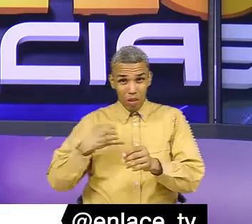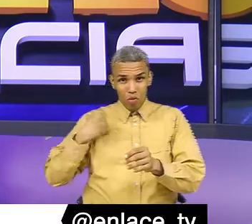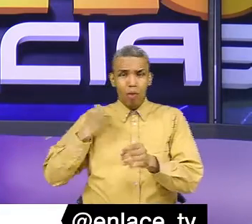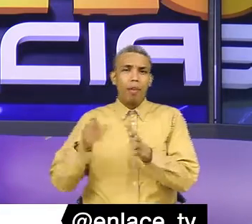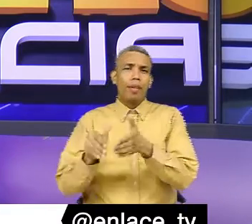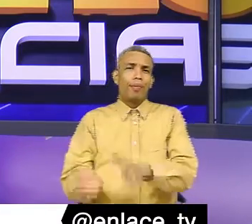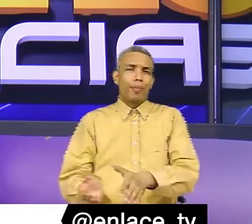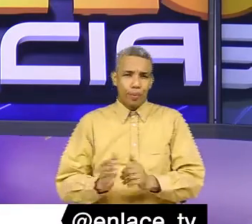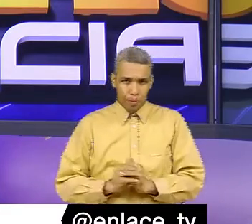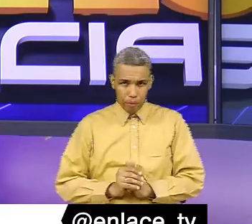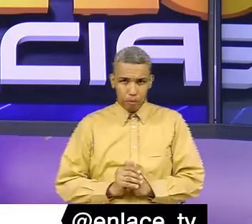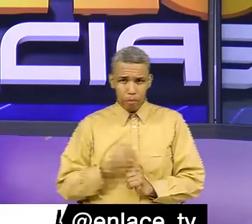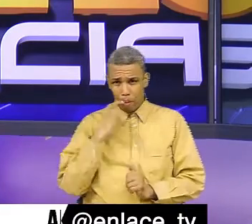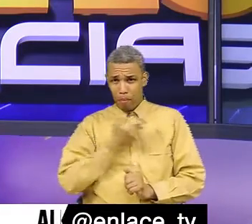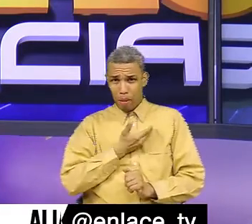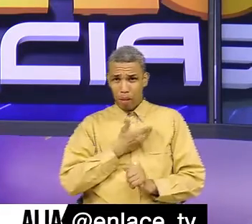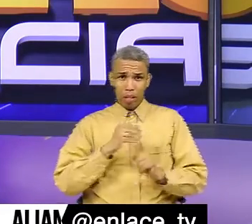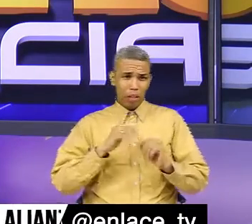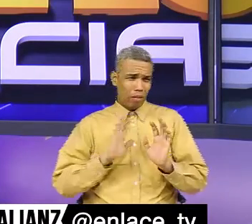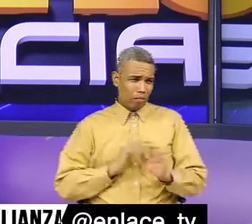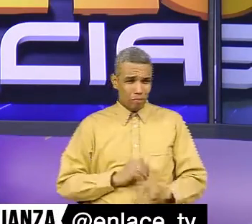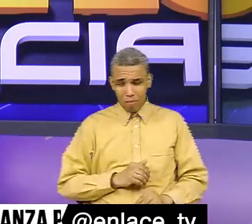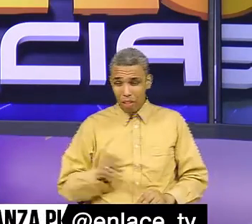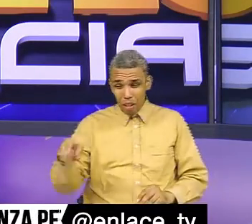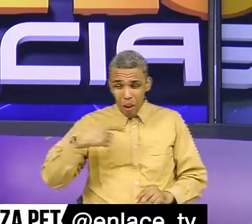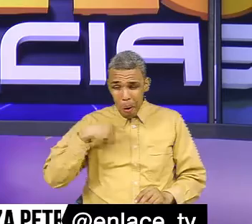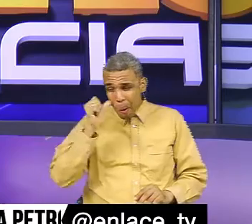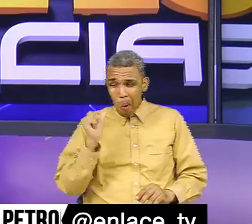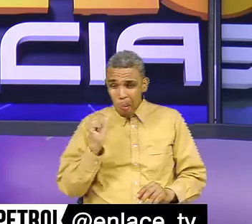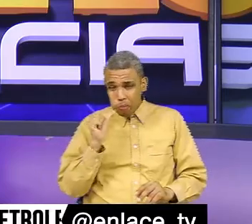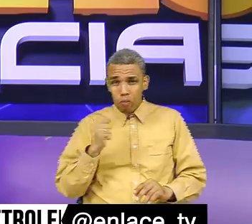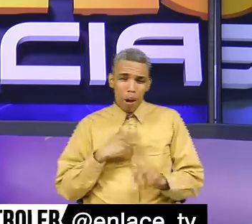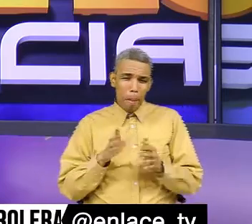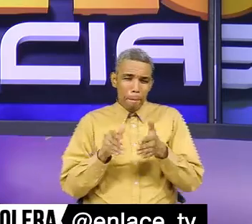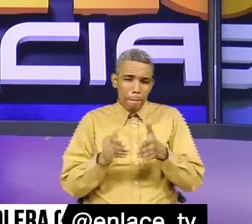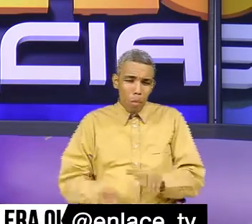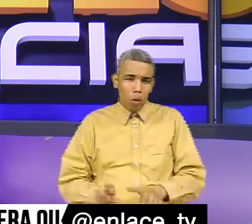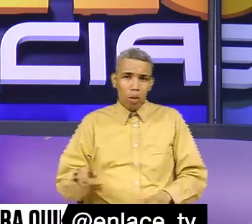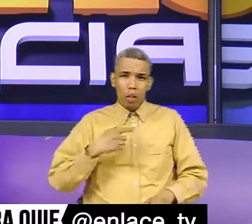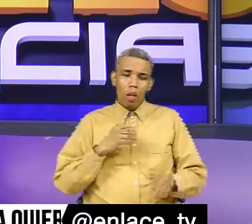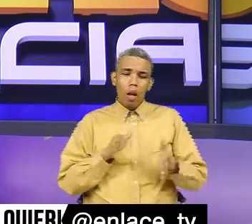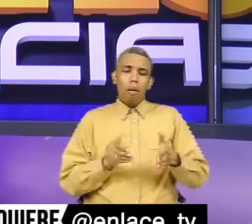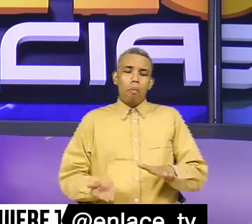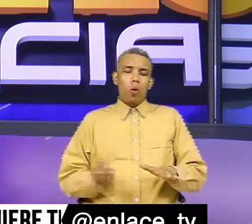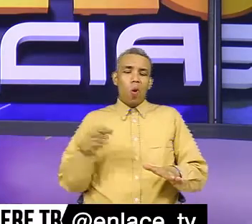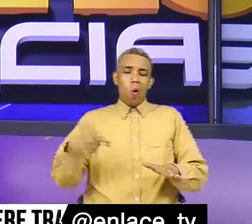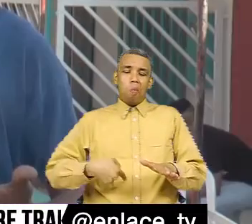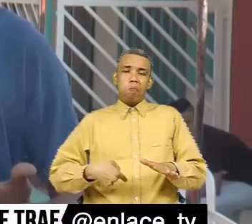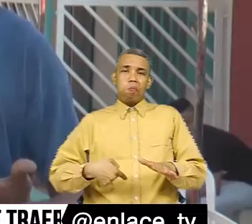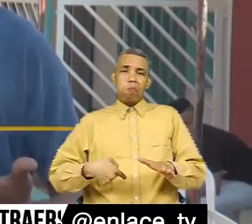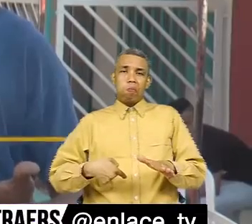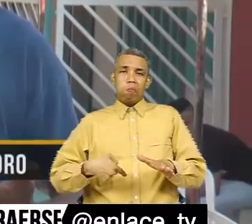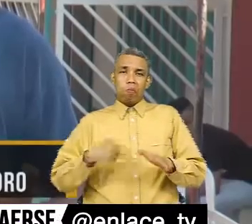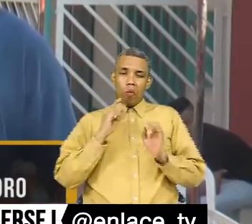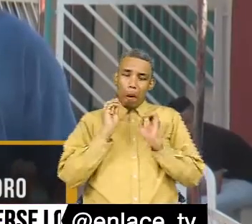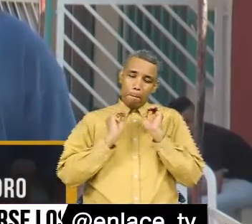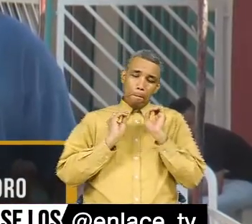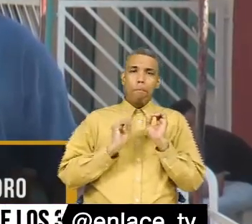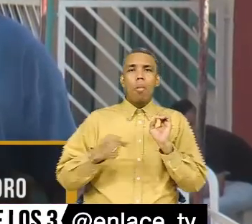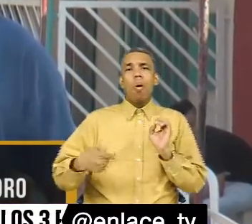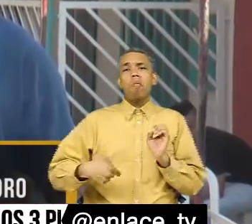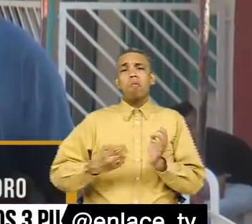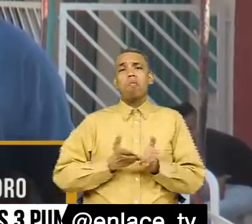joven fallecida estaba en estado de gestación. La criatura aún permanece en su vientre, aseguran sus familiares. Este padre